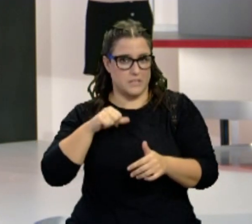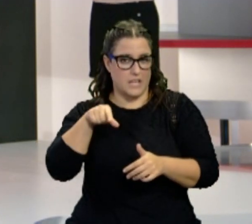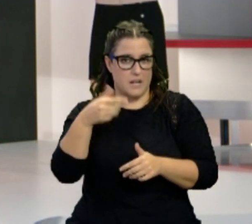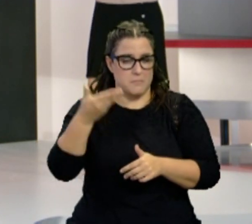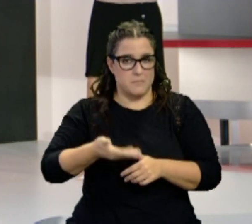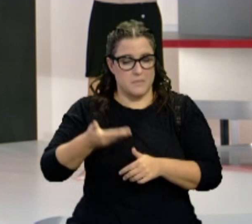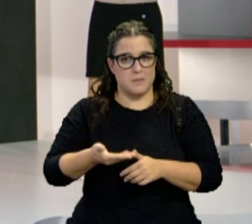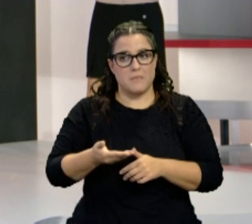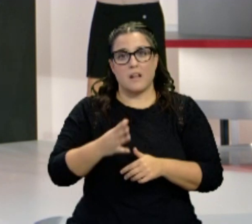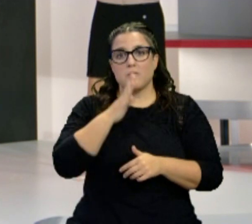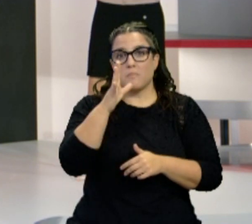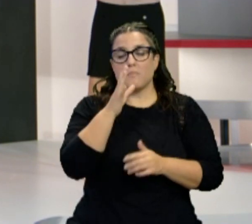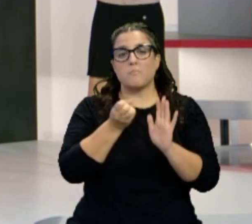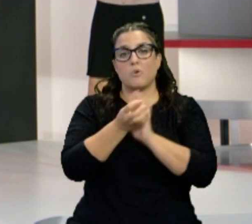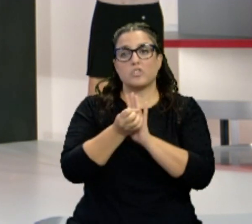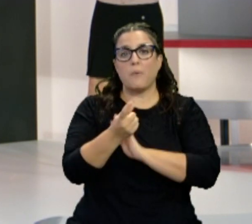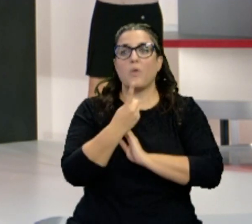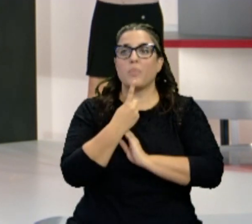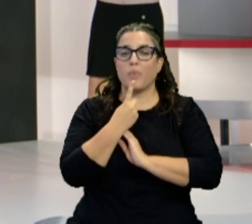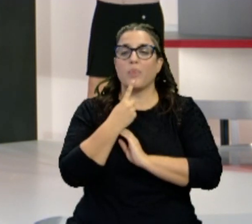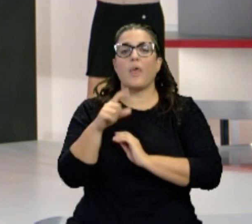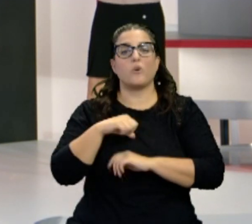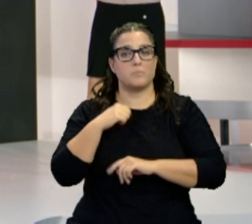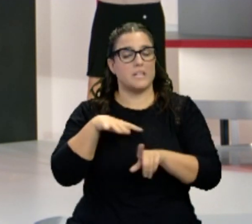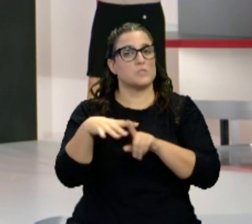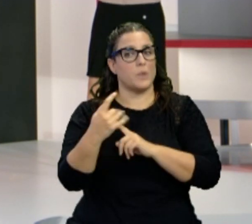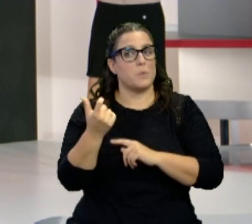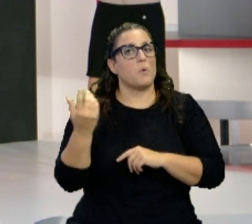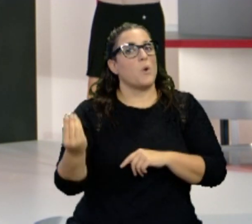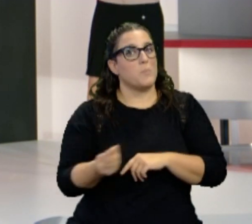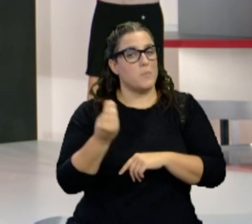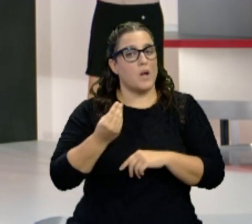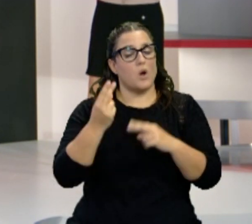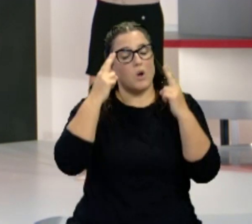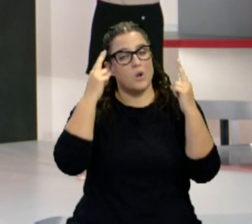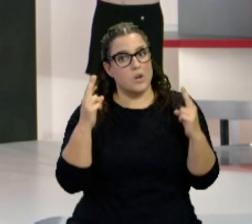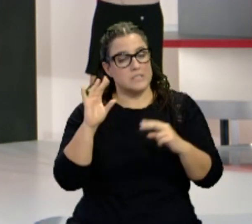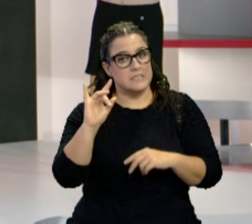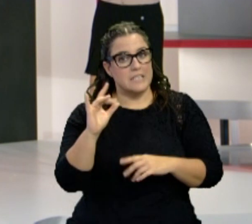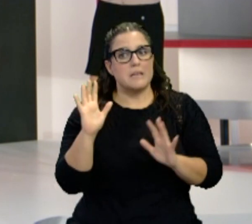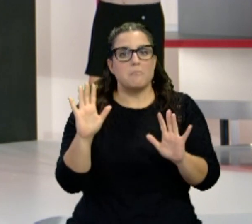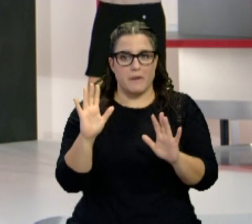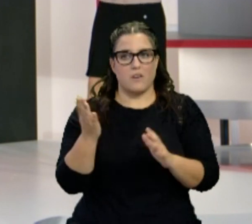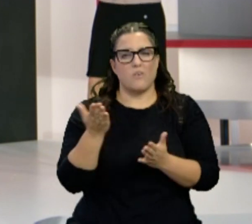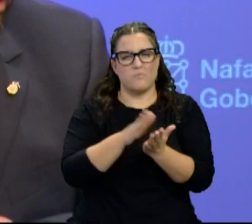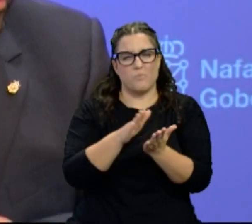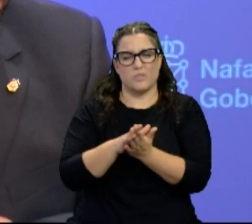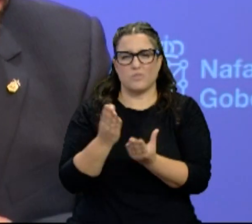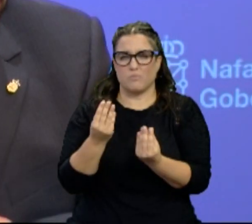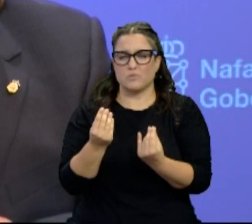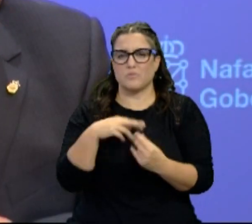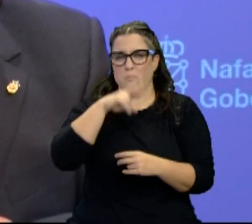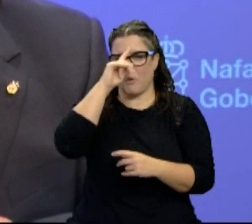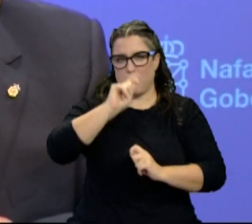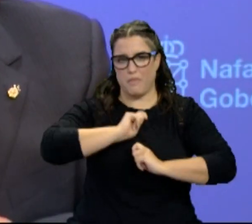foral habla de un ligero respiro en la presión asistencial, aunque dicen que siguen preocupando las altas cifras de fallecimientos.